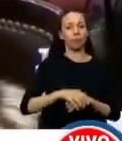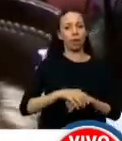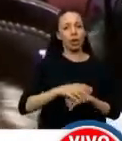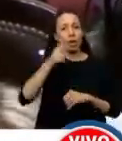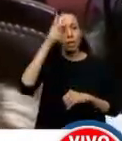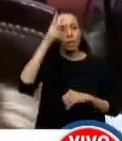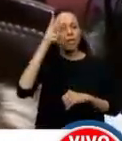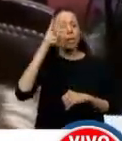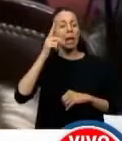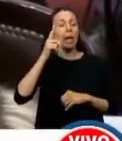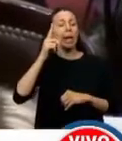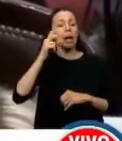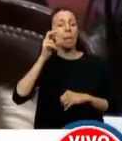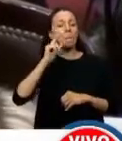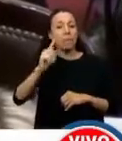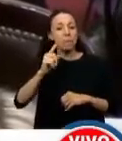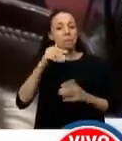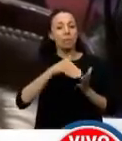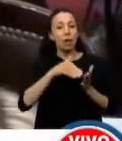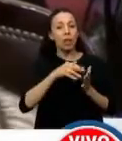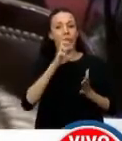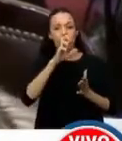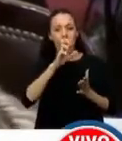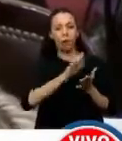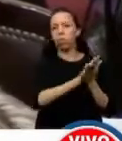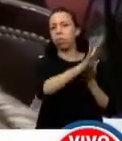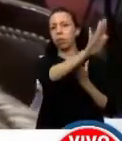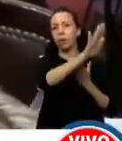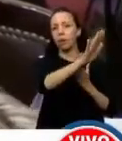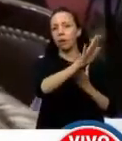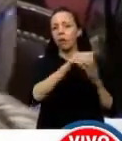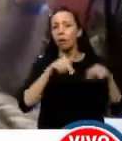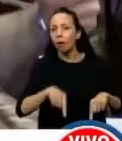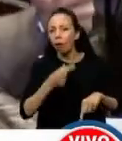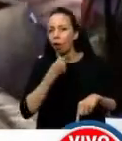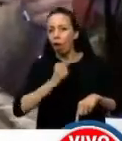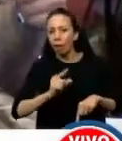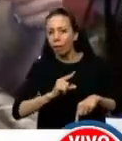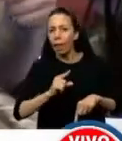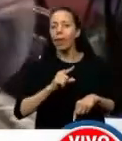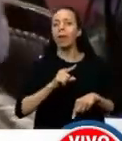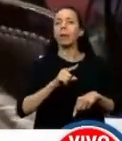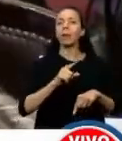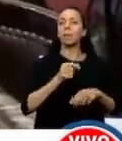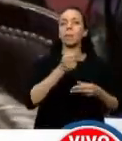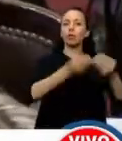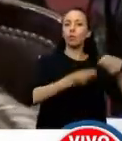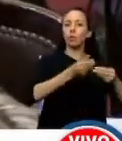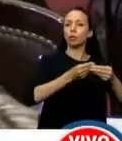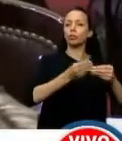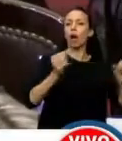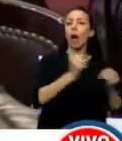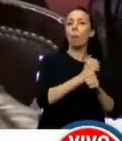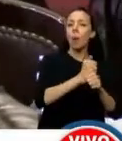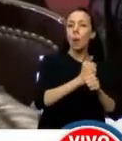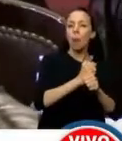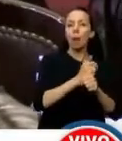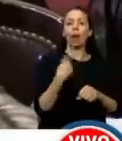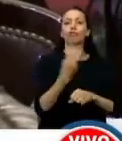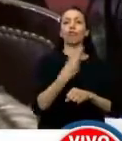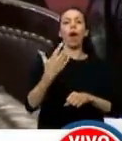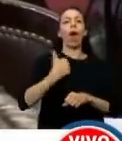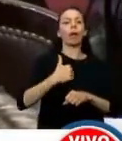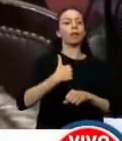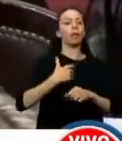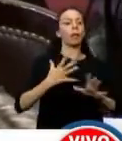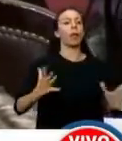Entonces, que Macri nos haya vuelto a traer al FMI y estemos en esta discusión, genera una situación angustiosa. Y